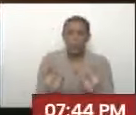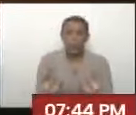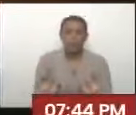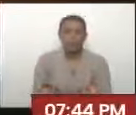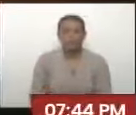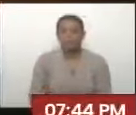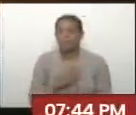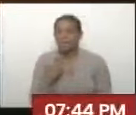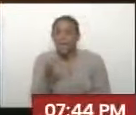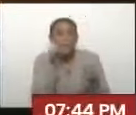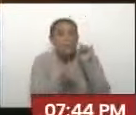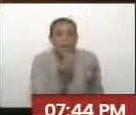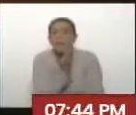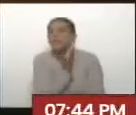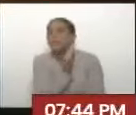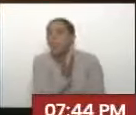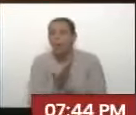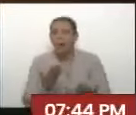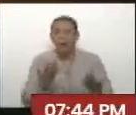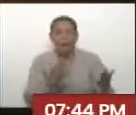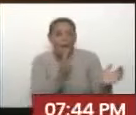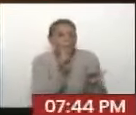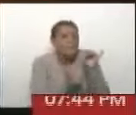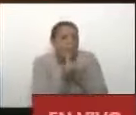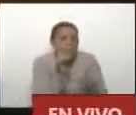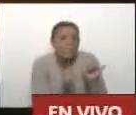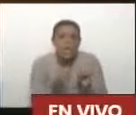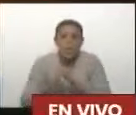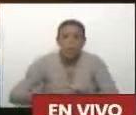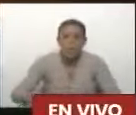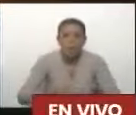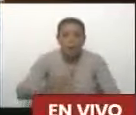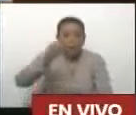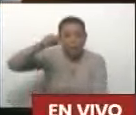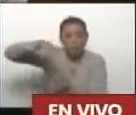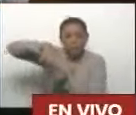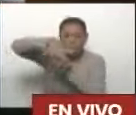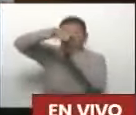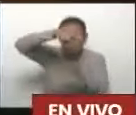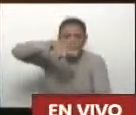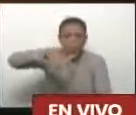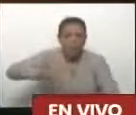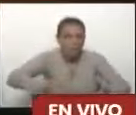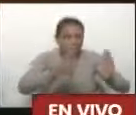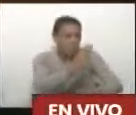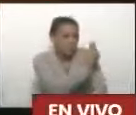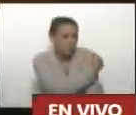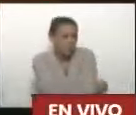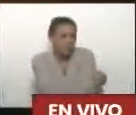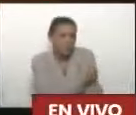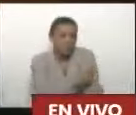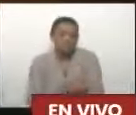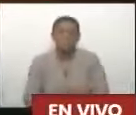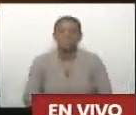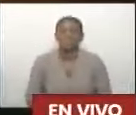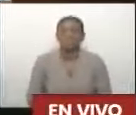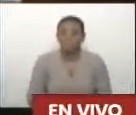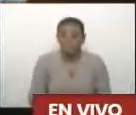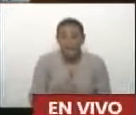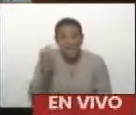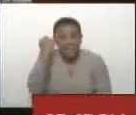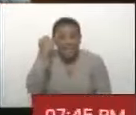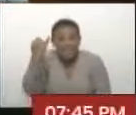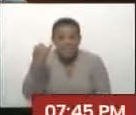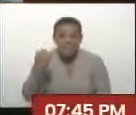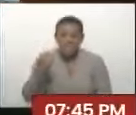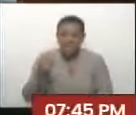descollar bebés y hasta bombardear sus propios hospitales entre 1000 más columnas el genocidio